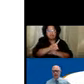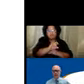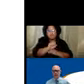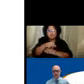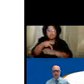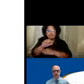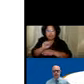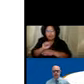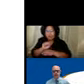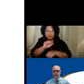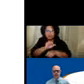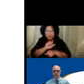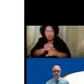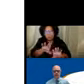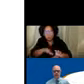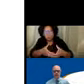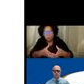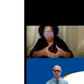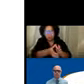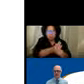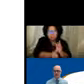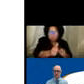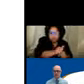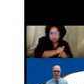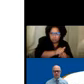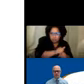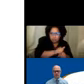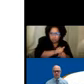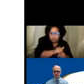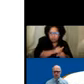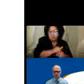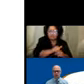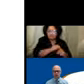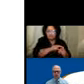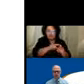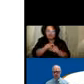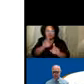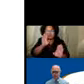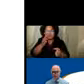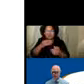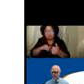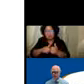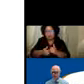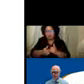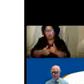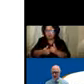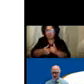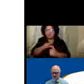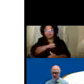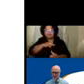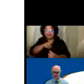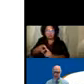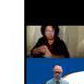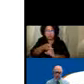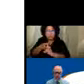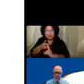soporte de CP por medio de entrenamiento y también crear una cultura que realmente pueda ayudar al departamento de